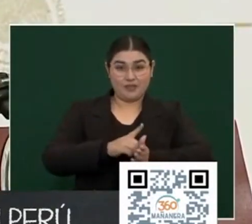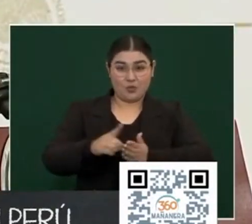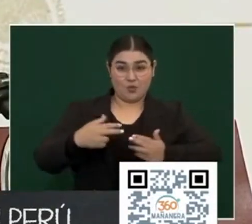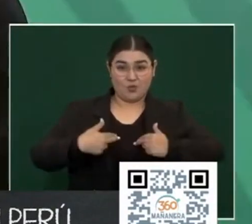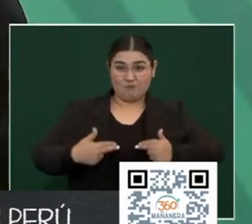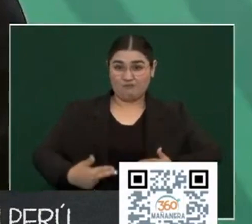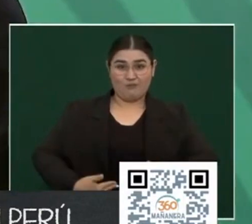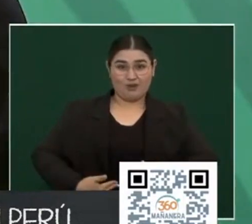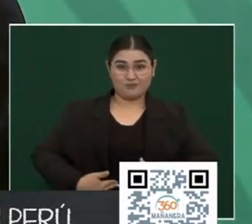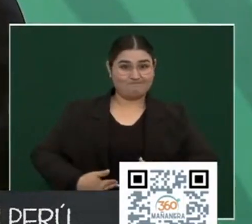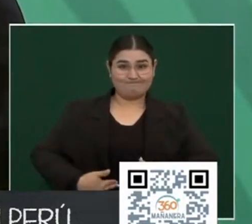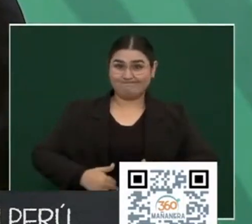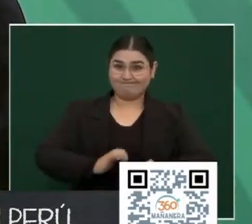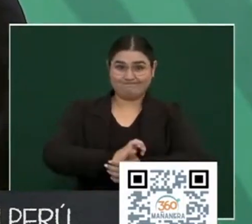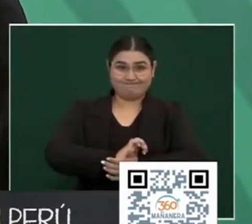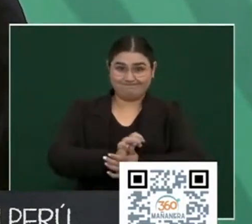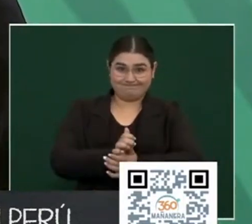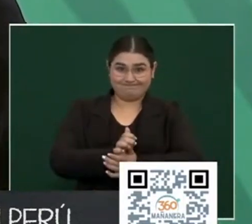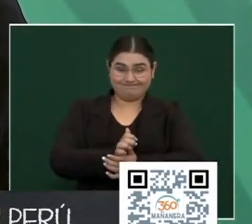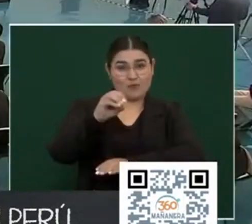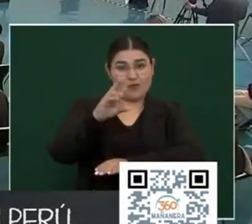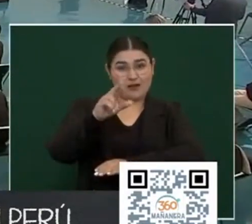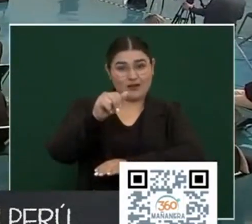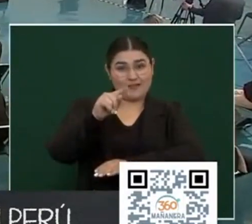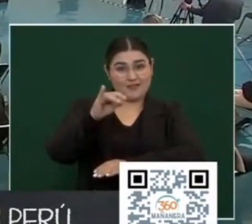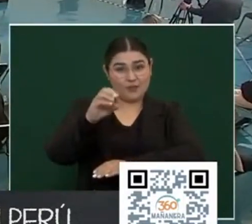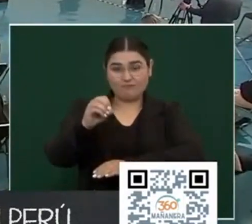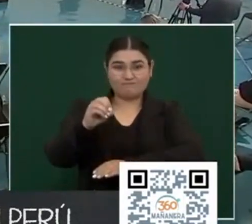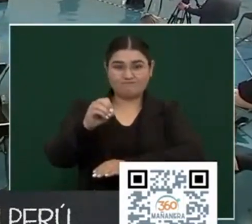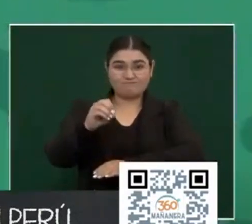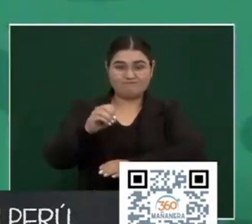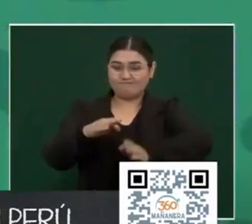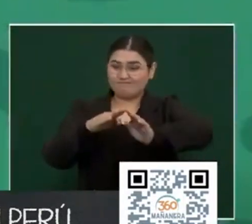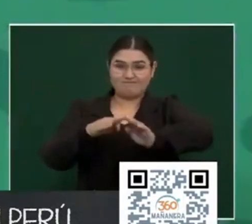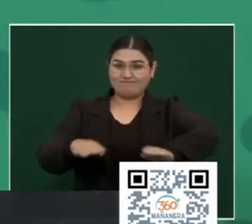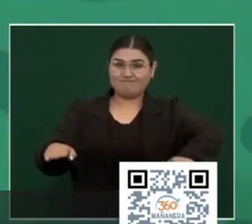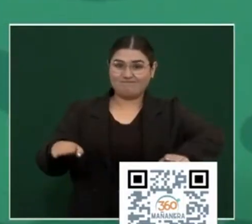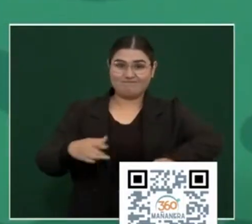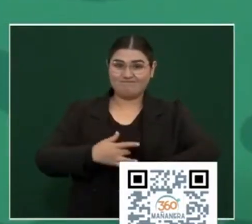humanos y es antidemocrático. Con nosotros no cuentan en eso.